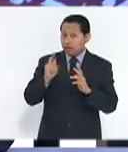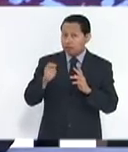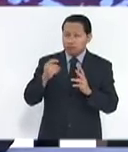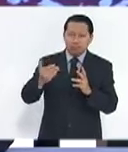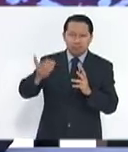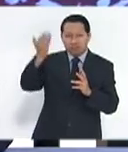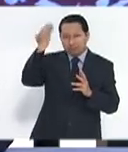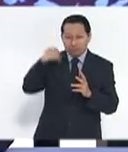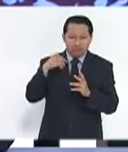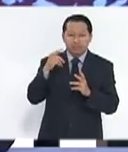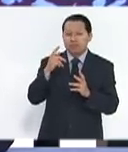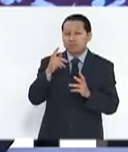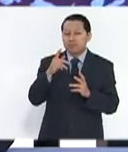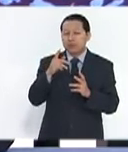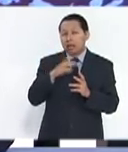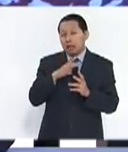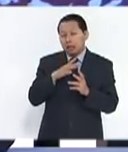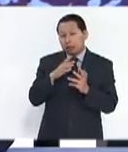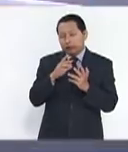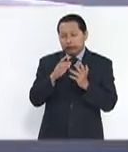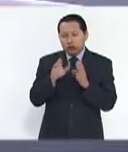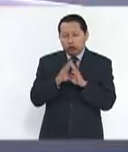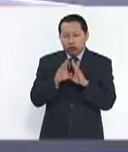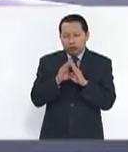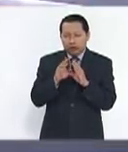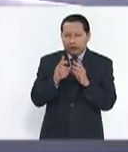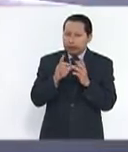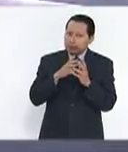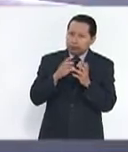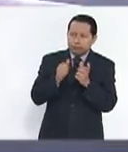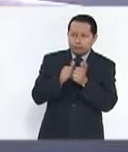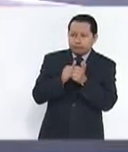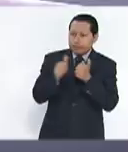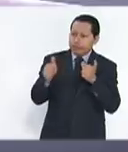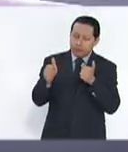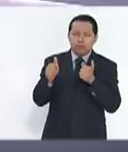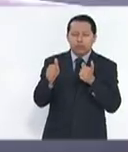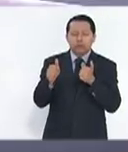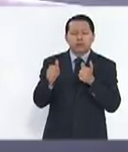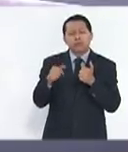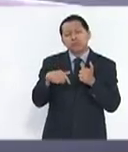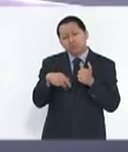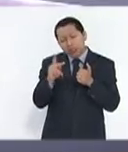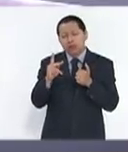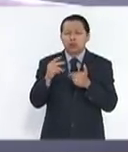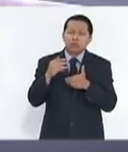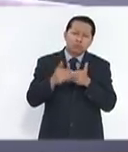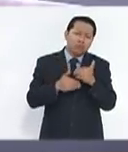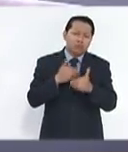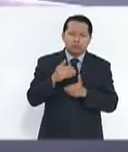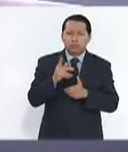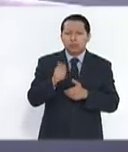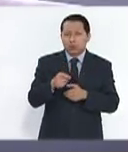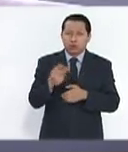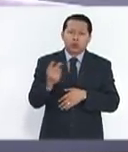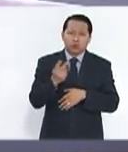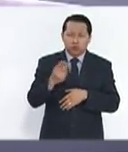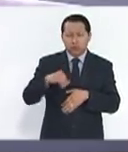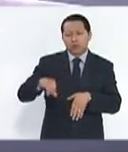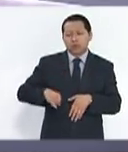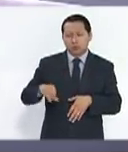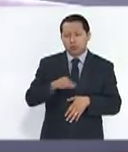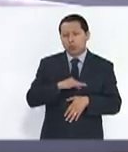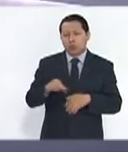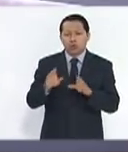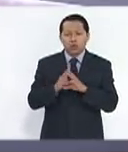hubo en los últimos meses, pues se llega ya a un momento donde se muestran las partes interesadas en llegar